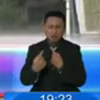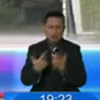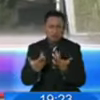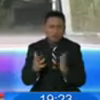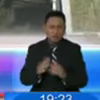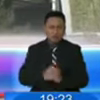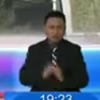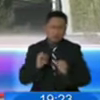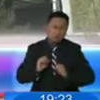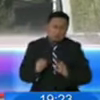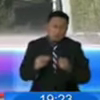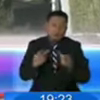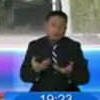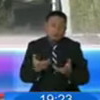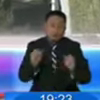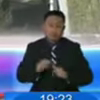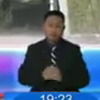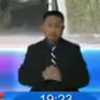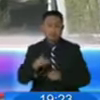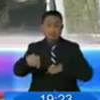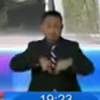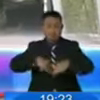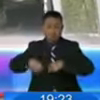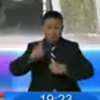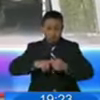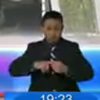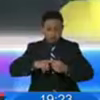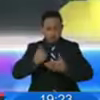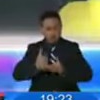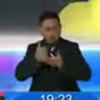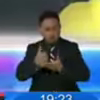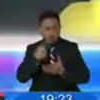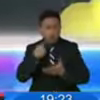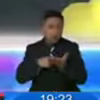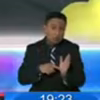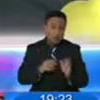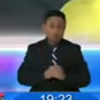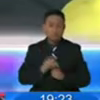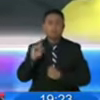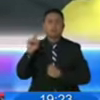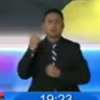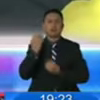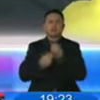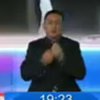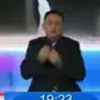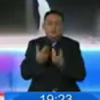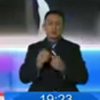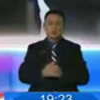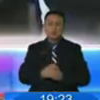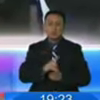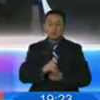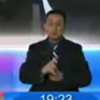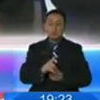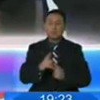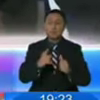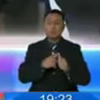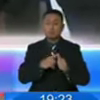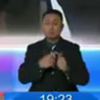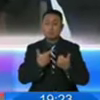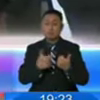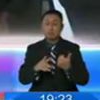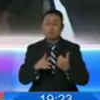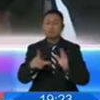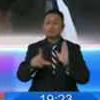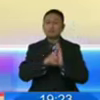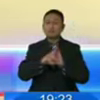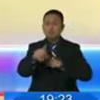plantear algunas opciones que ayudarían a mejorar la movilidad en la ciudad de Quito. Dicen que lo primero que debería hacerse es plantearse una verdadera